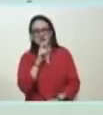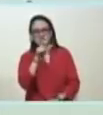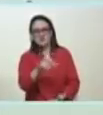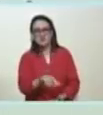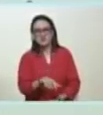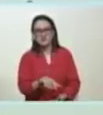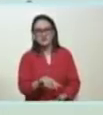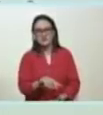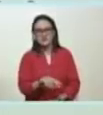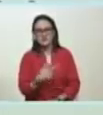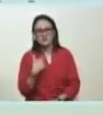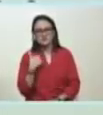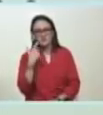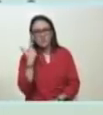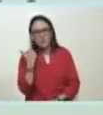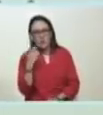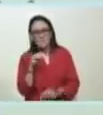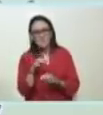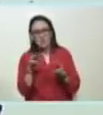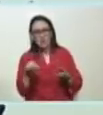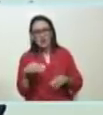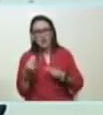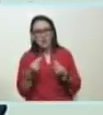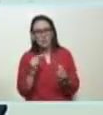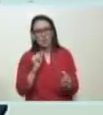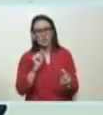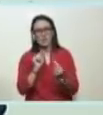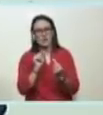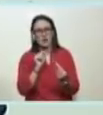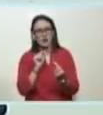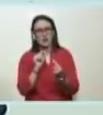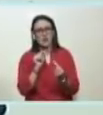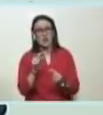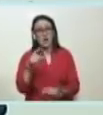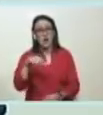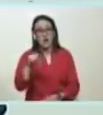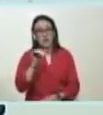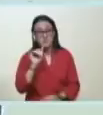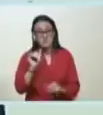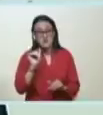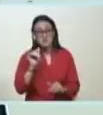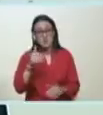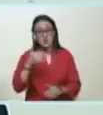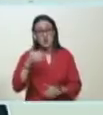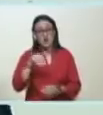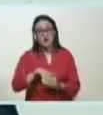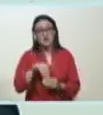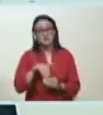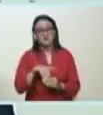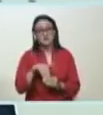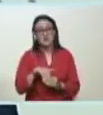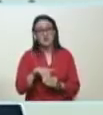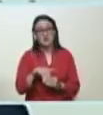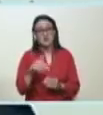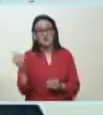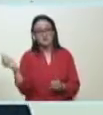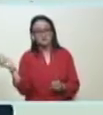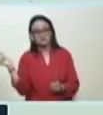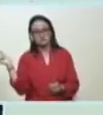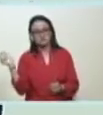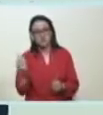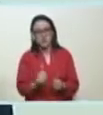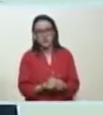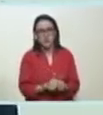Y busqué la metodología del diálogo para que ellos fueran a las elecciones y los traje, y los traje.